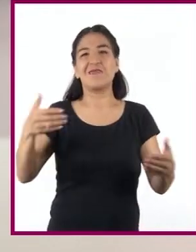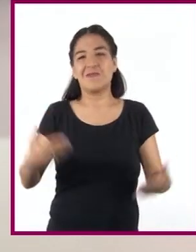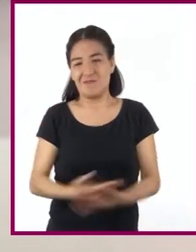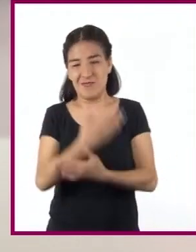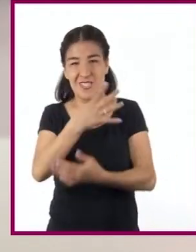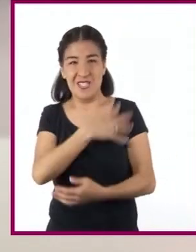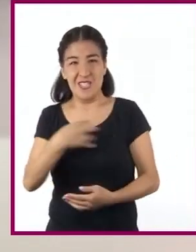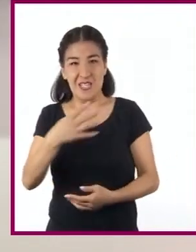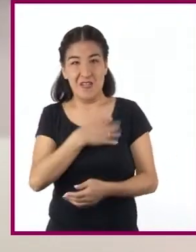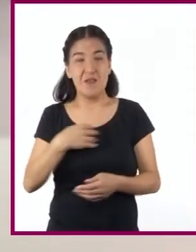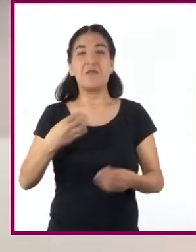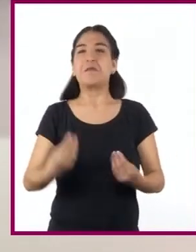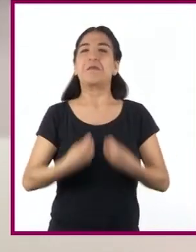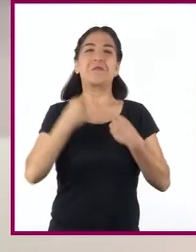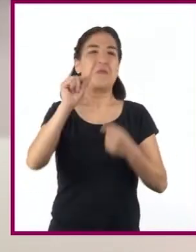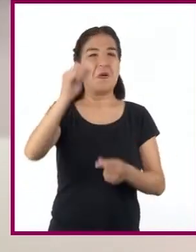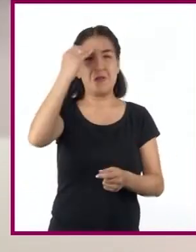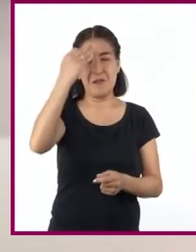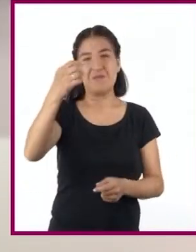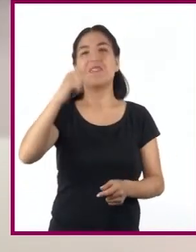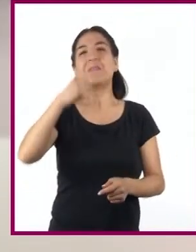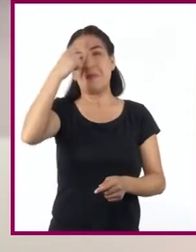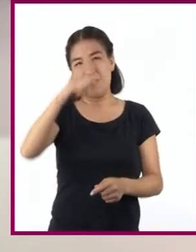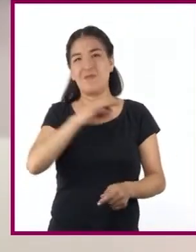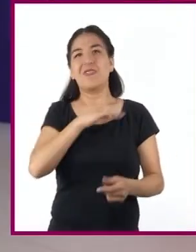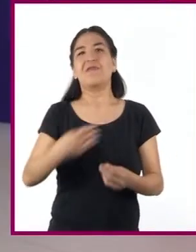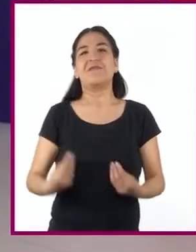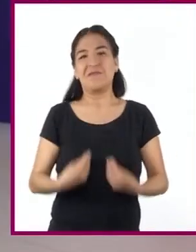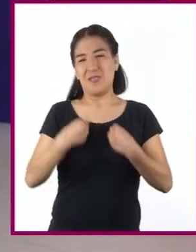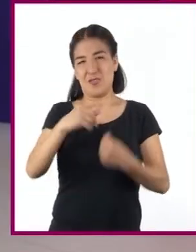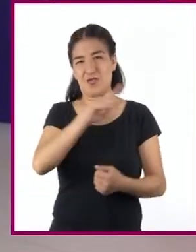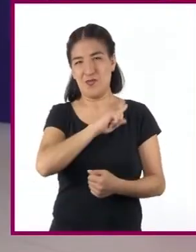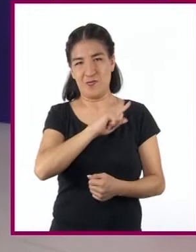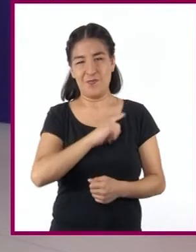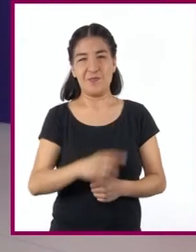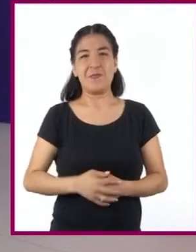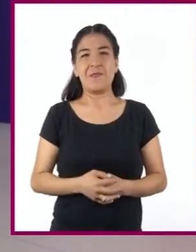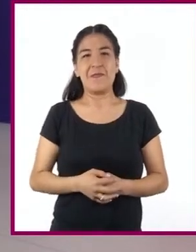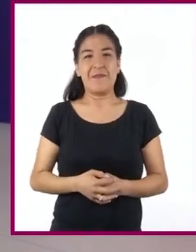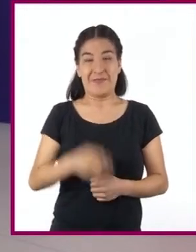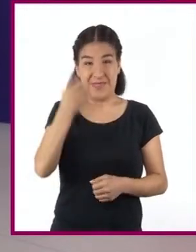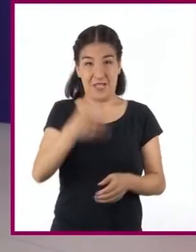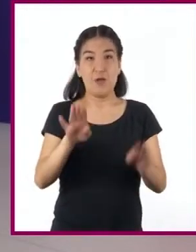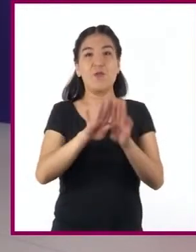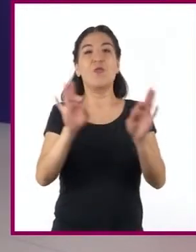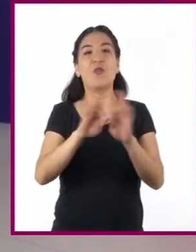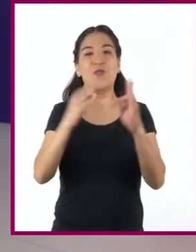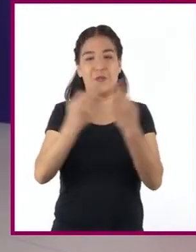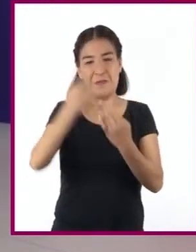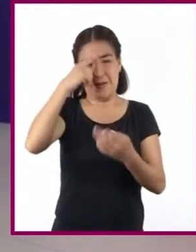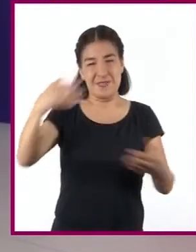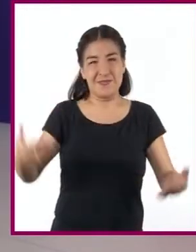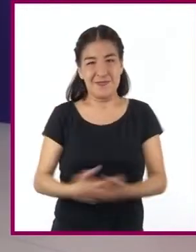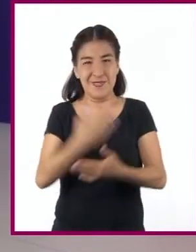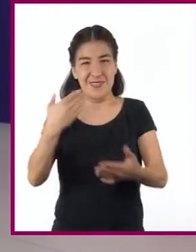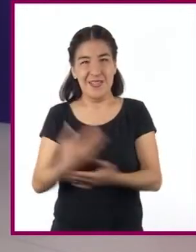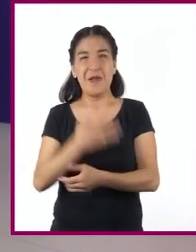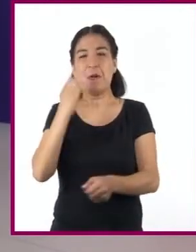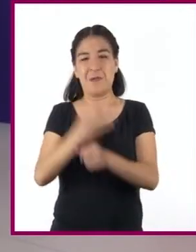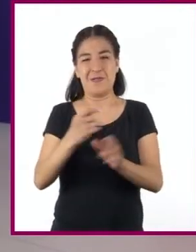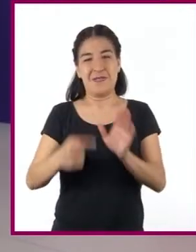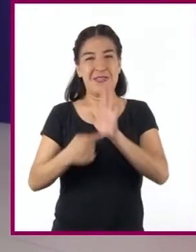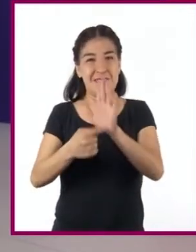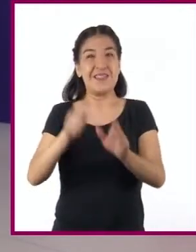para asegurarse de que pueden sobrevivir solos. Estas formas de reproducción que se manifiestan en